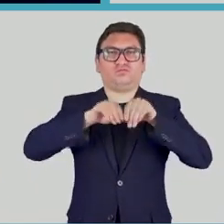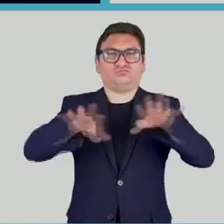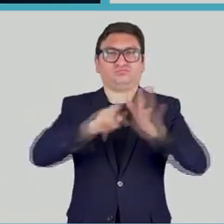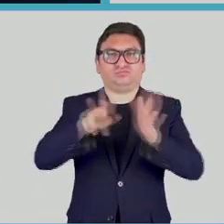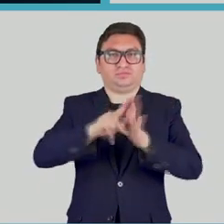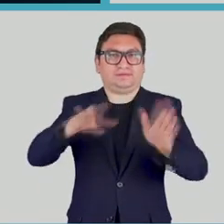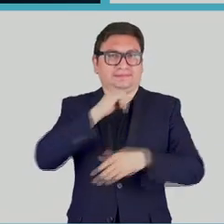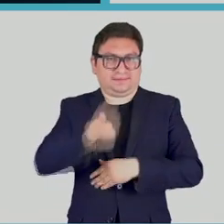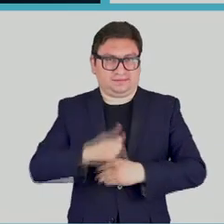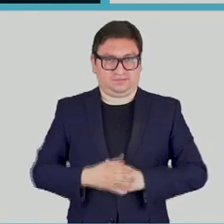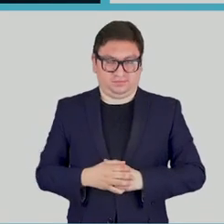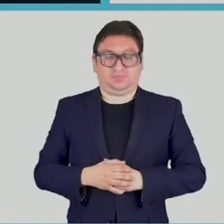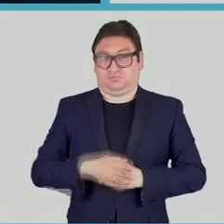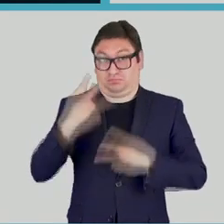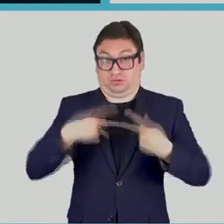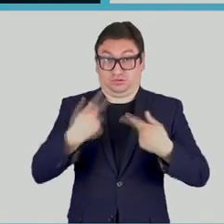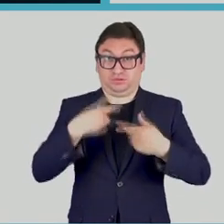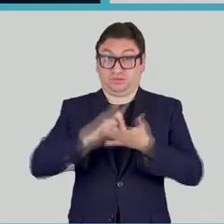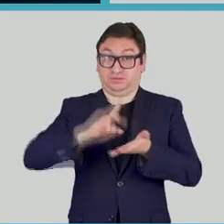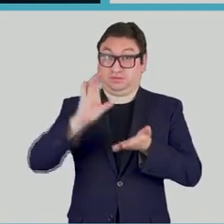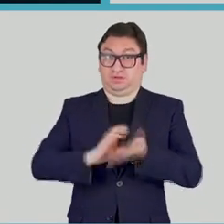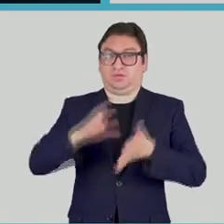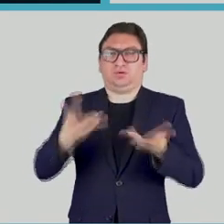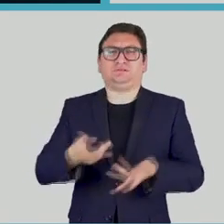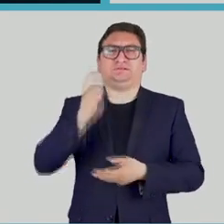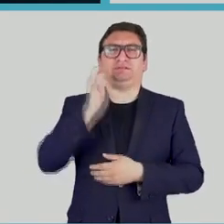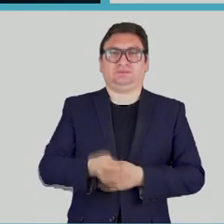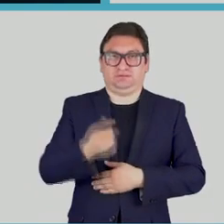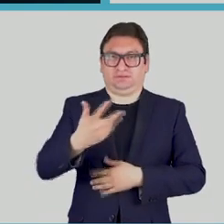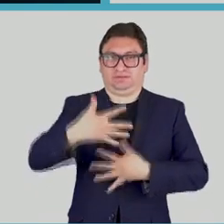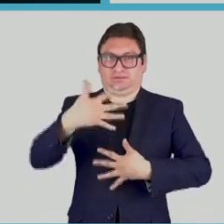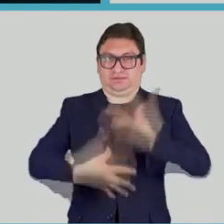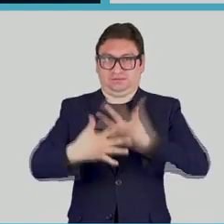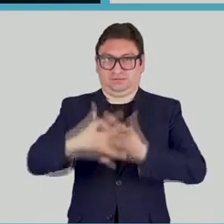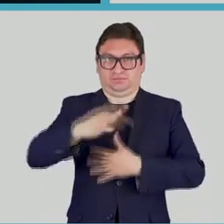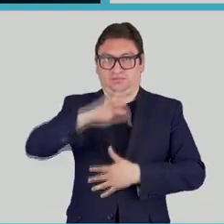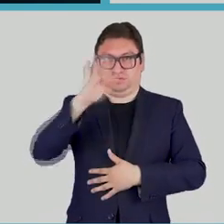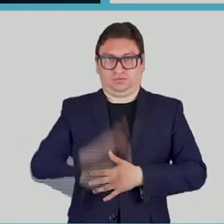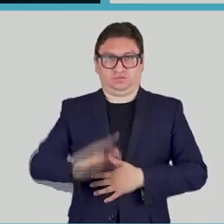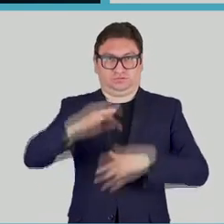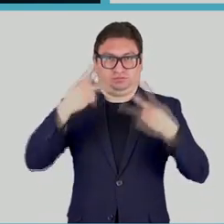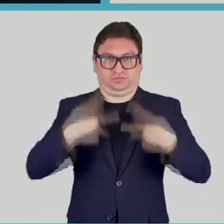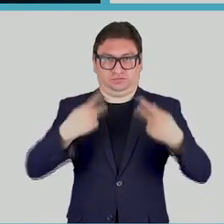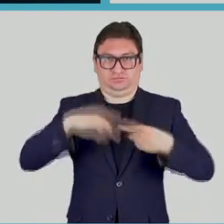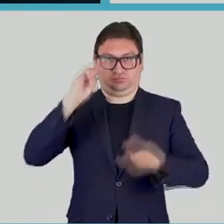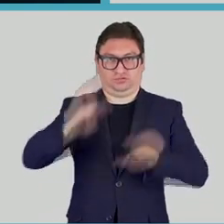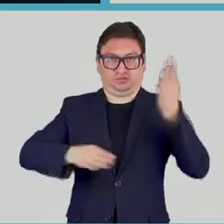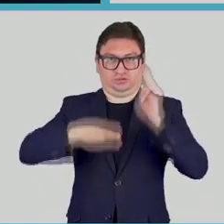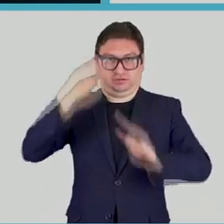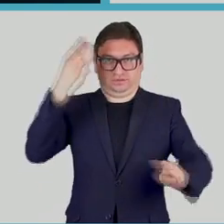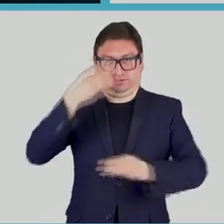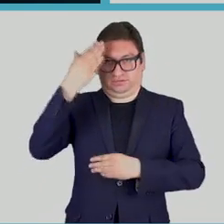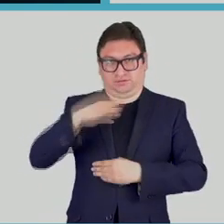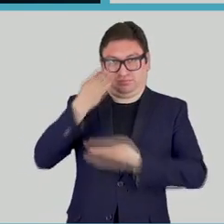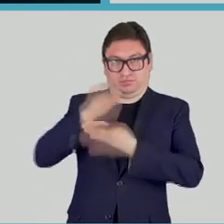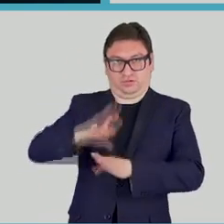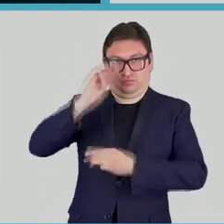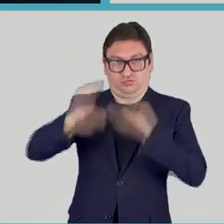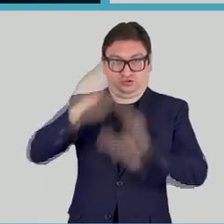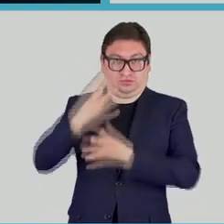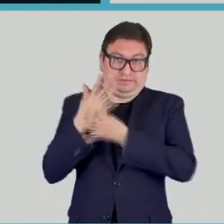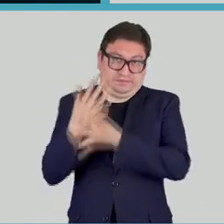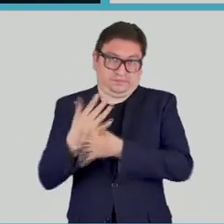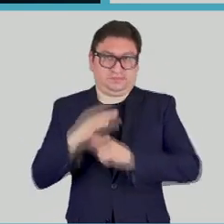comunicación las personas con discapacidad constituyen el 15% de la población mundial según el Banco Mundial